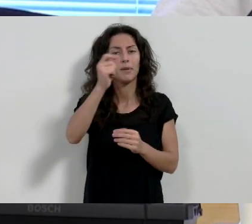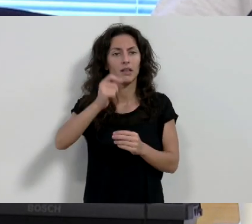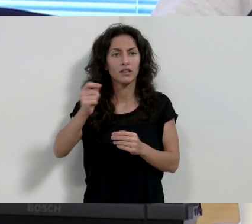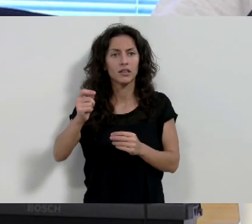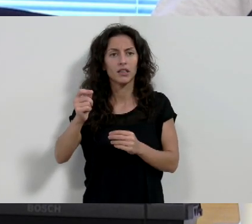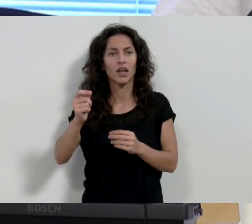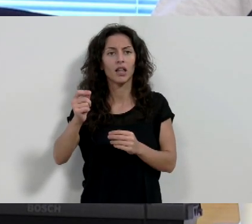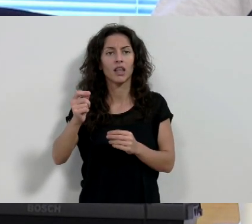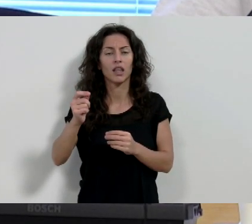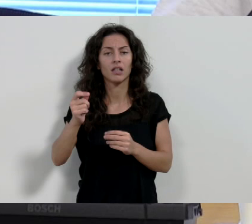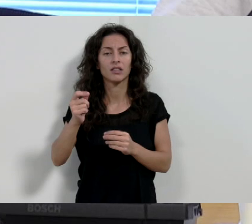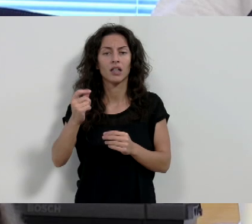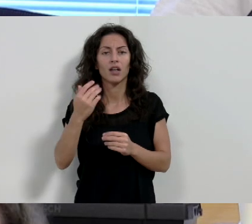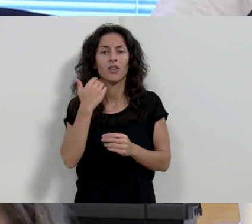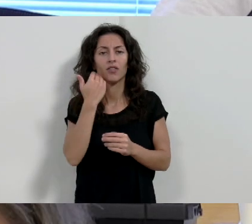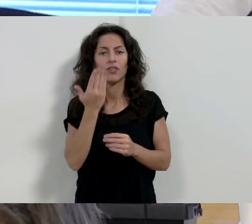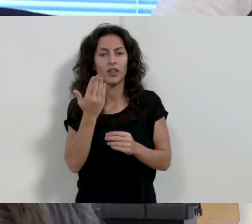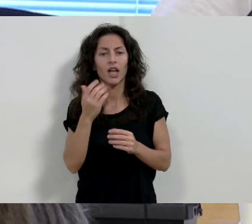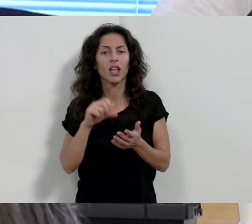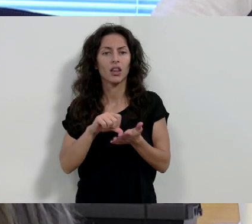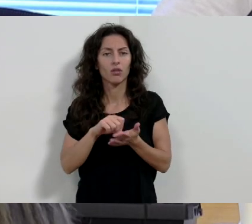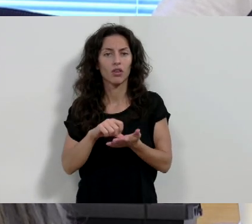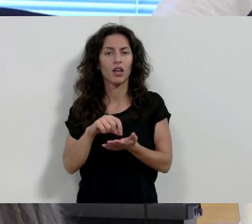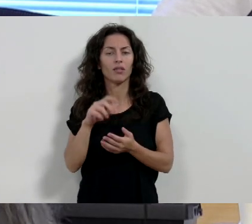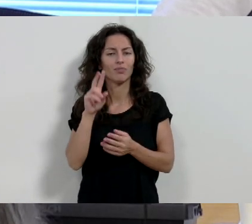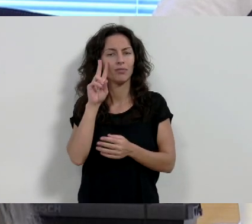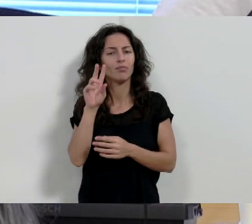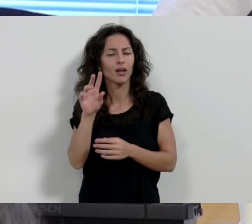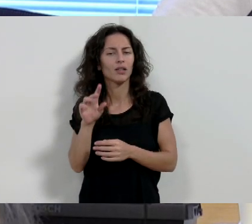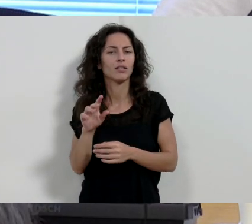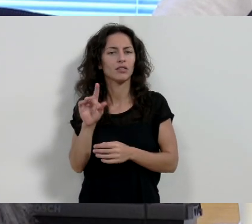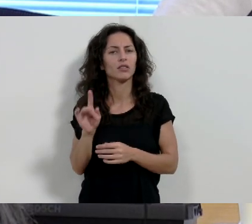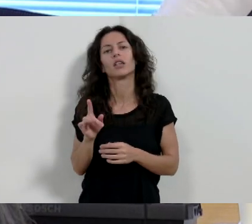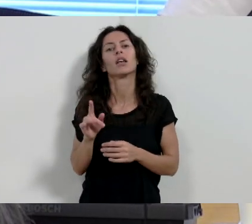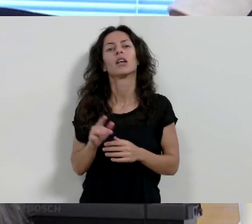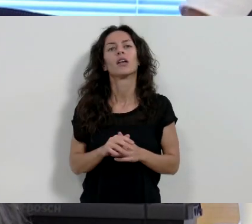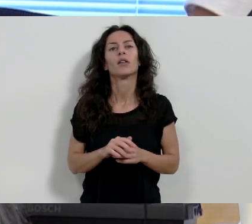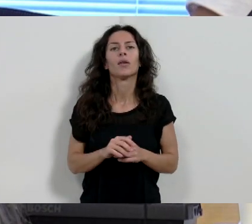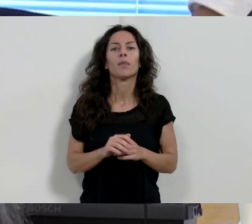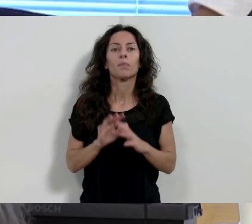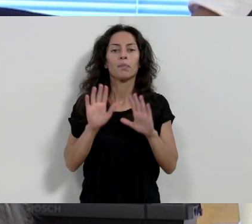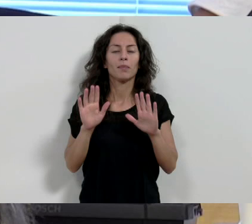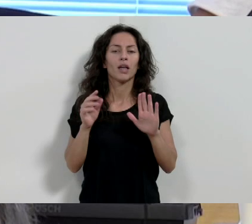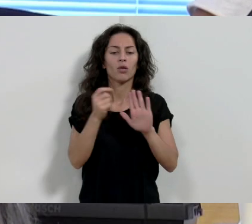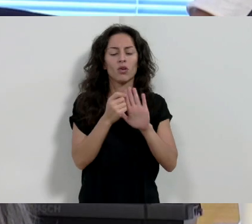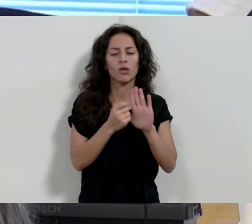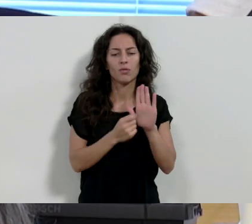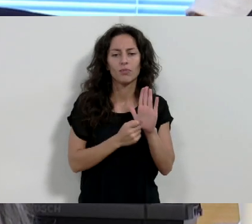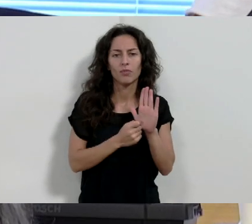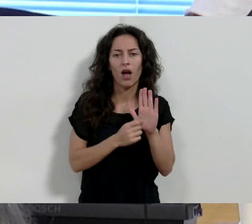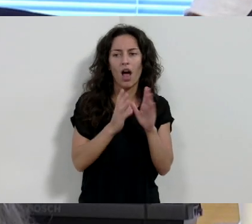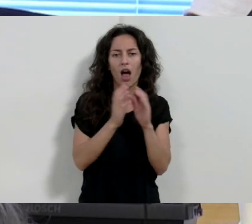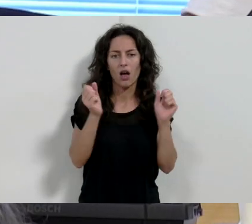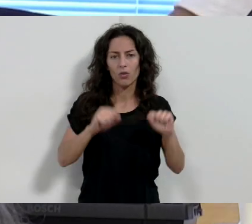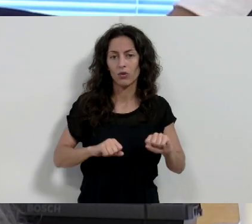para poder, junto con las comunidades de vecinos, establecer medidas para que eso no se quede como está, porque deteriora mucho la